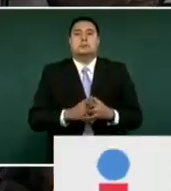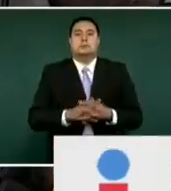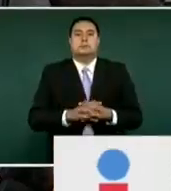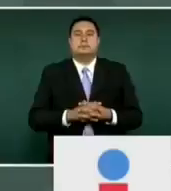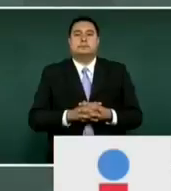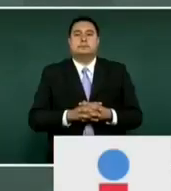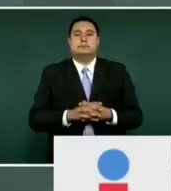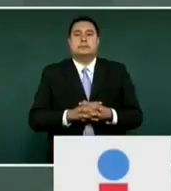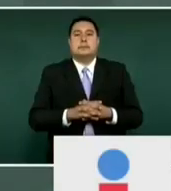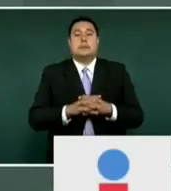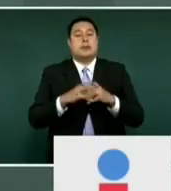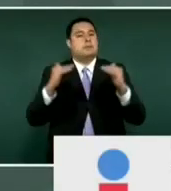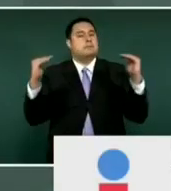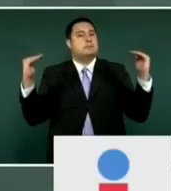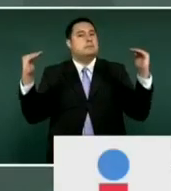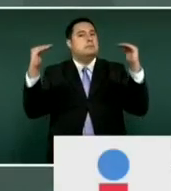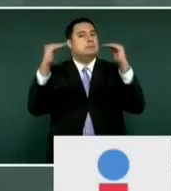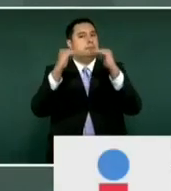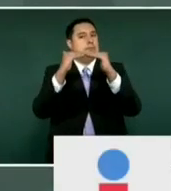es la igualdad